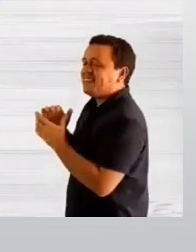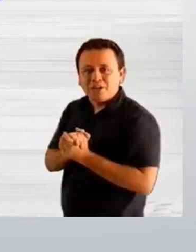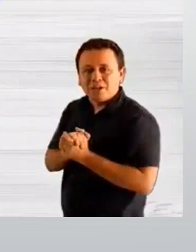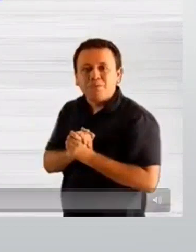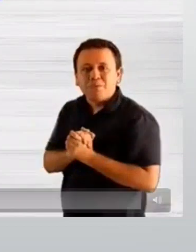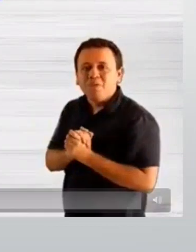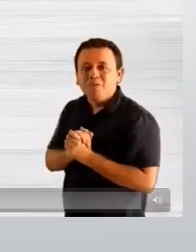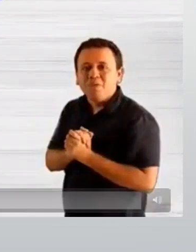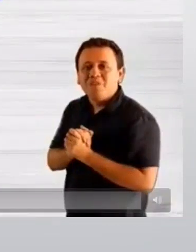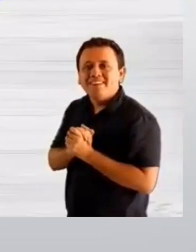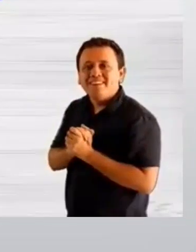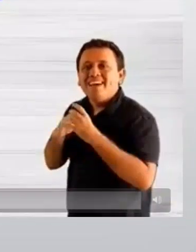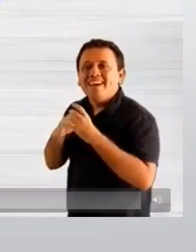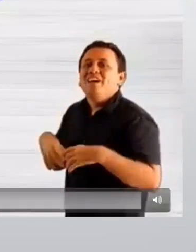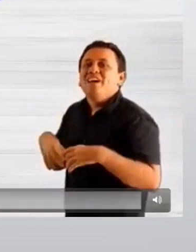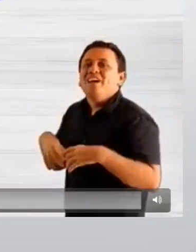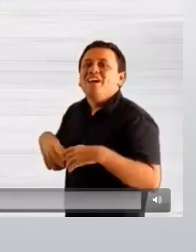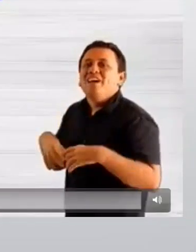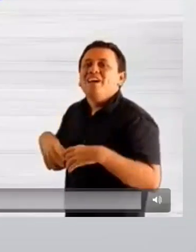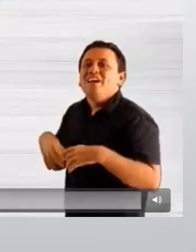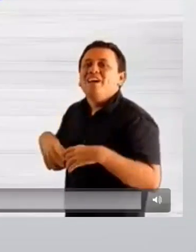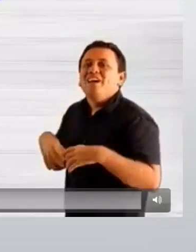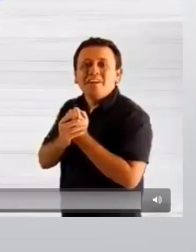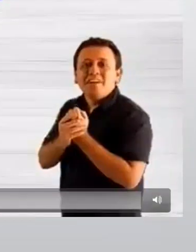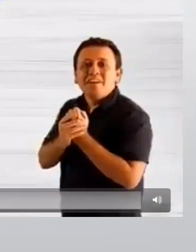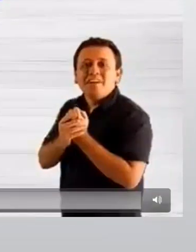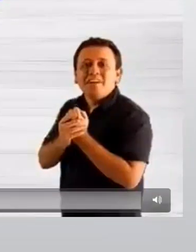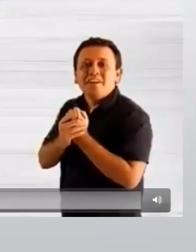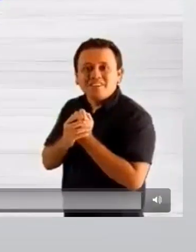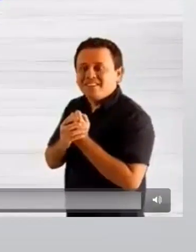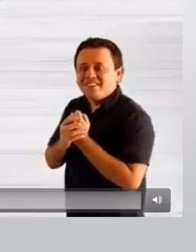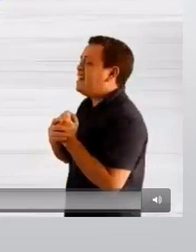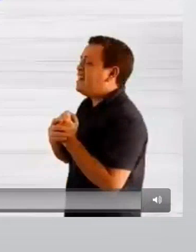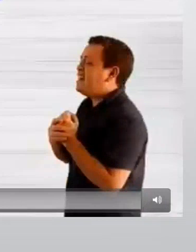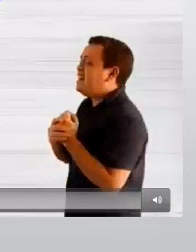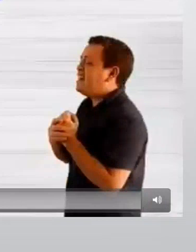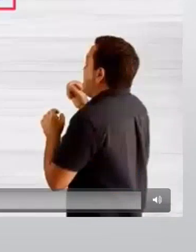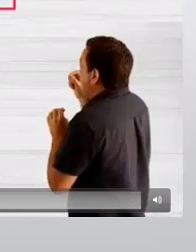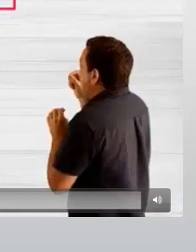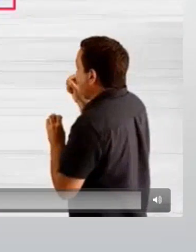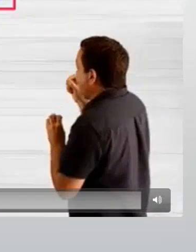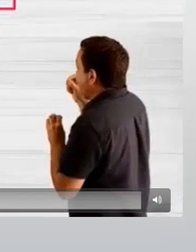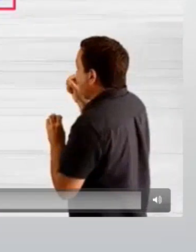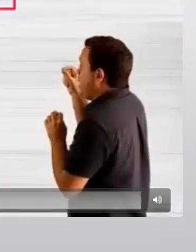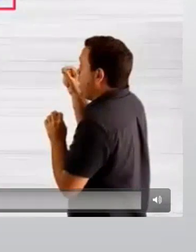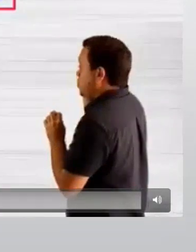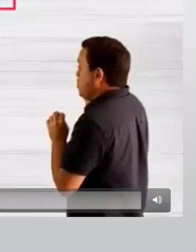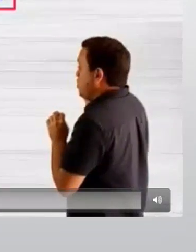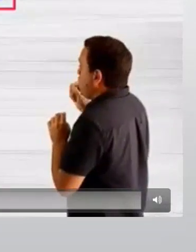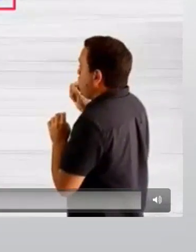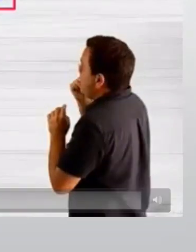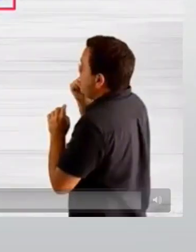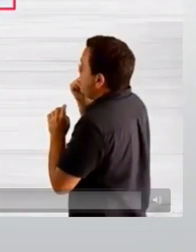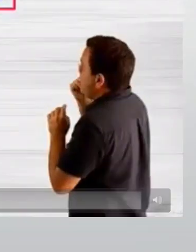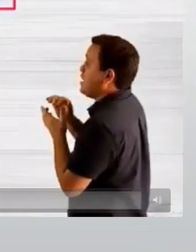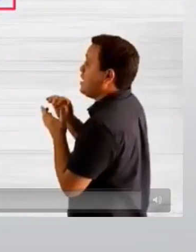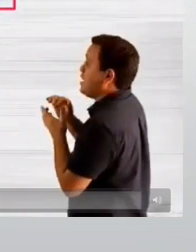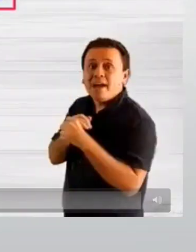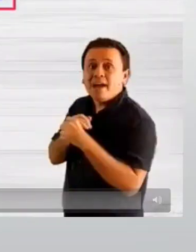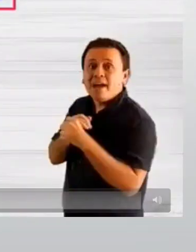ser de 3 metros por segundo. Y luego de otro segundo más, ¿cuánto va a ser su velocidad? En cada segundo, en un segundo,